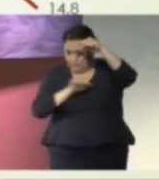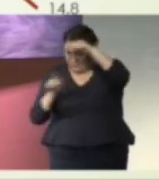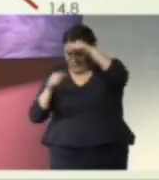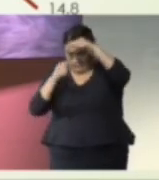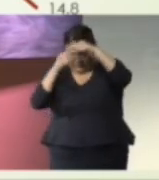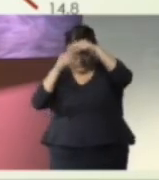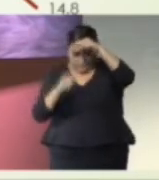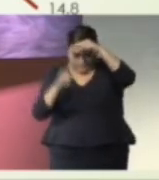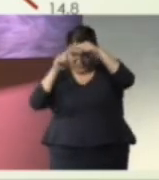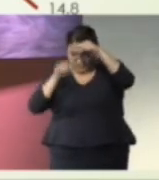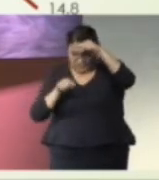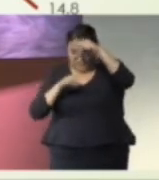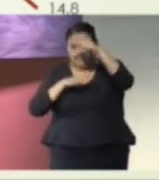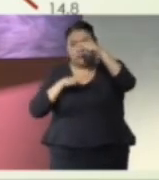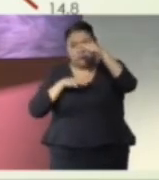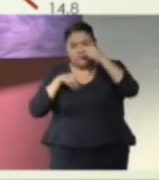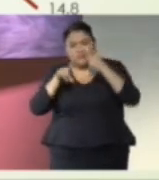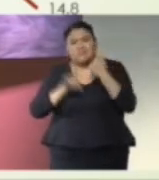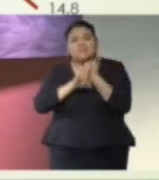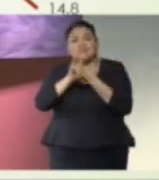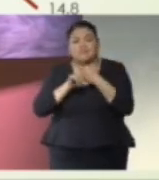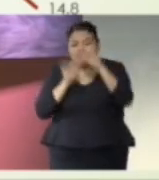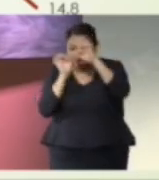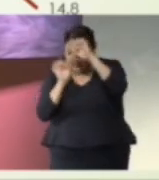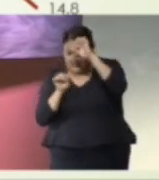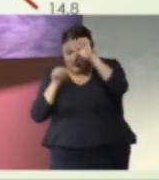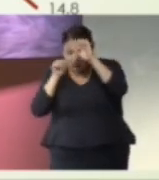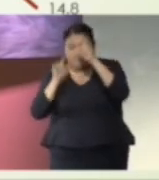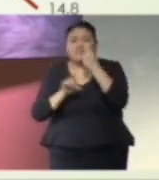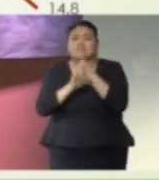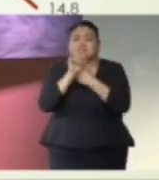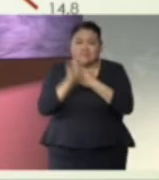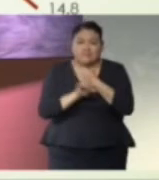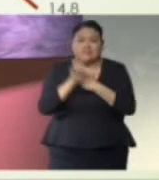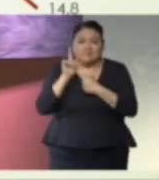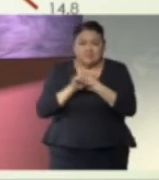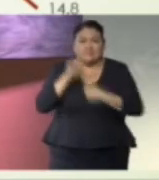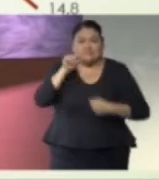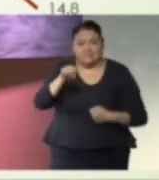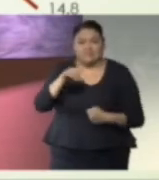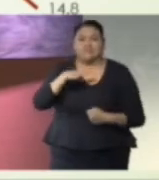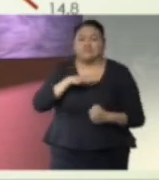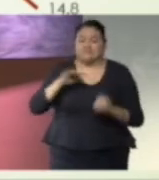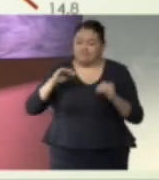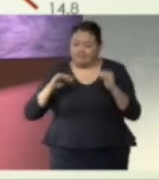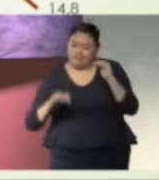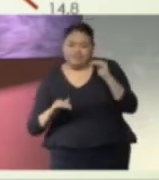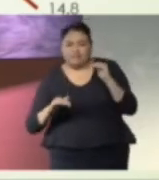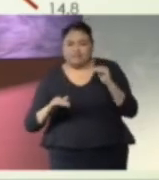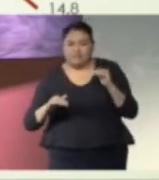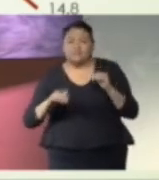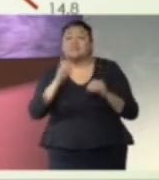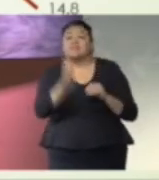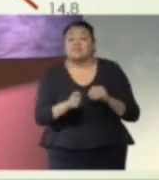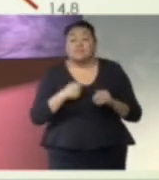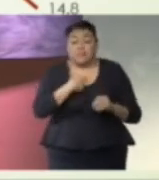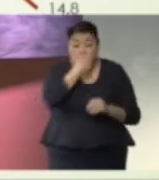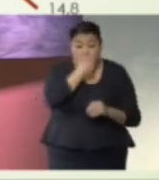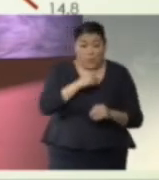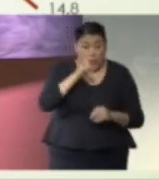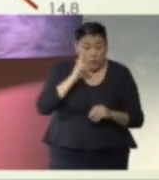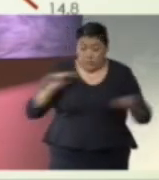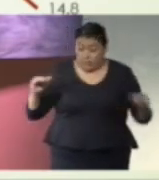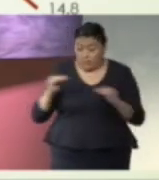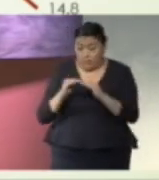líneas, ¿sí? Y creo que desde ahí empieza uno a observar esta desigualdad en el acceso al mercado de trabajo. ¿Cuáles son